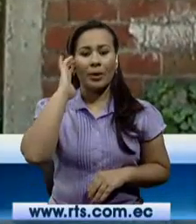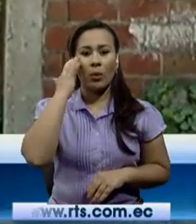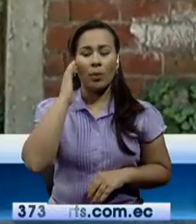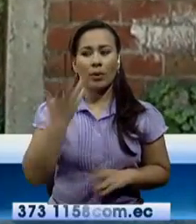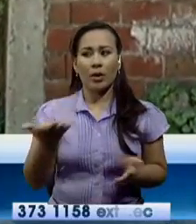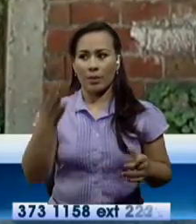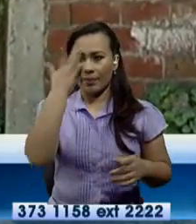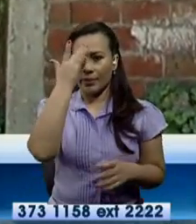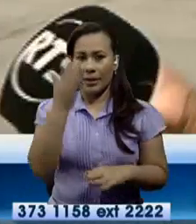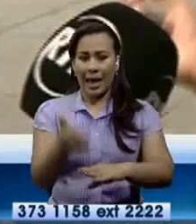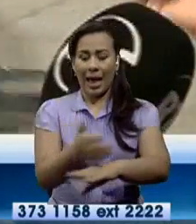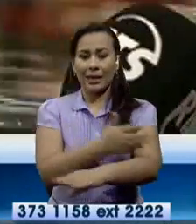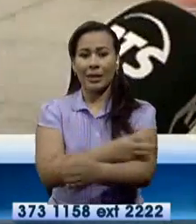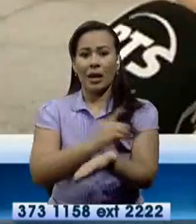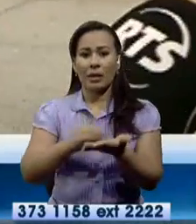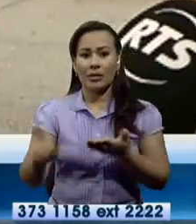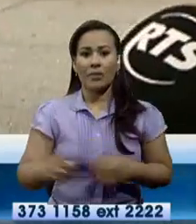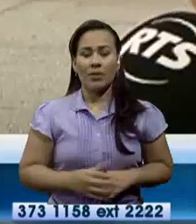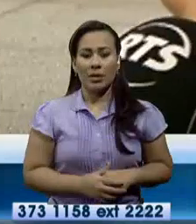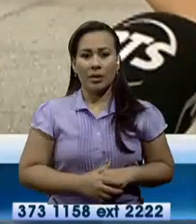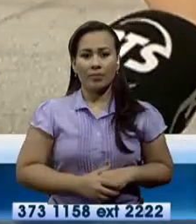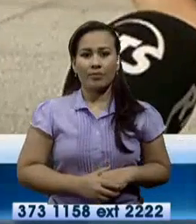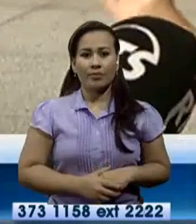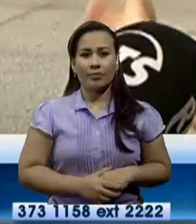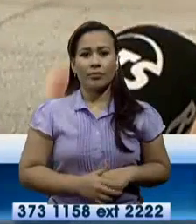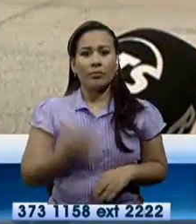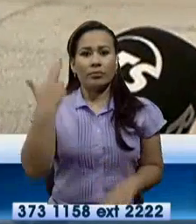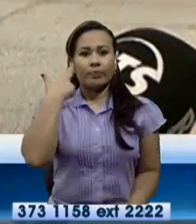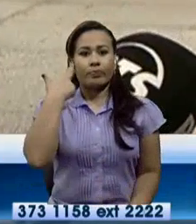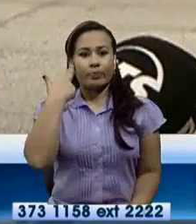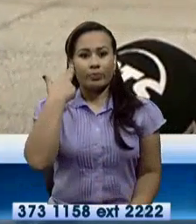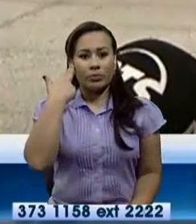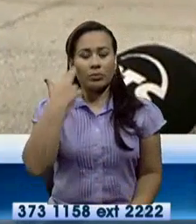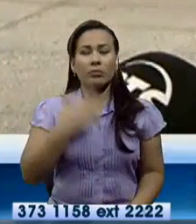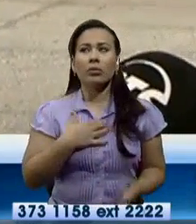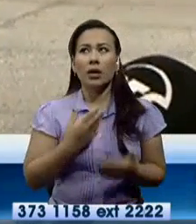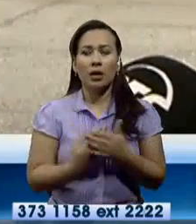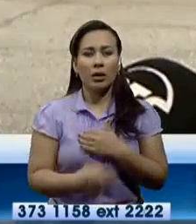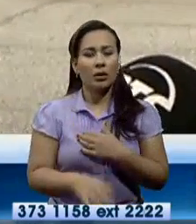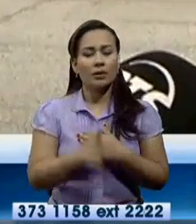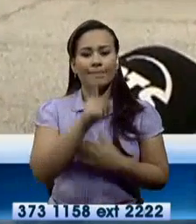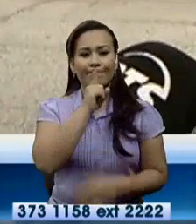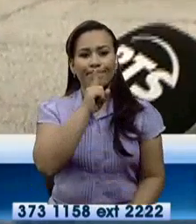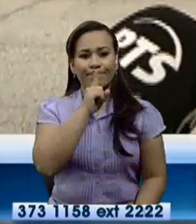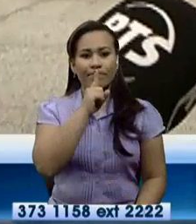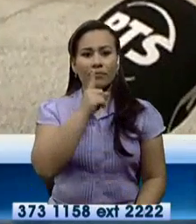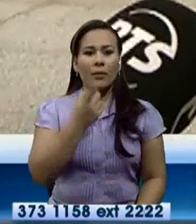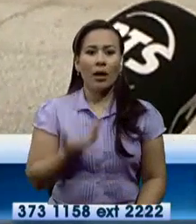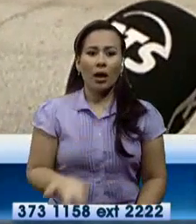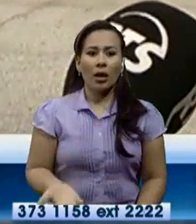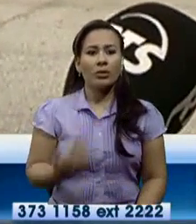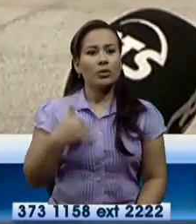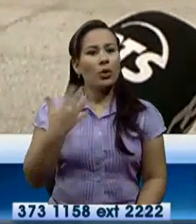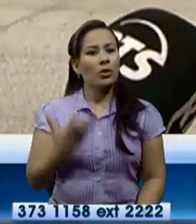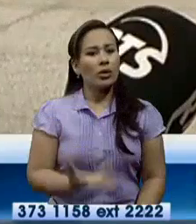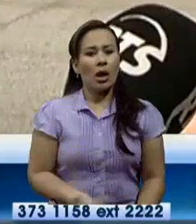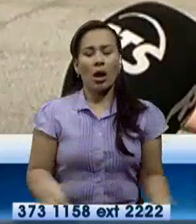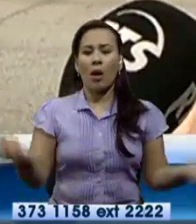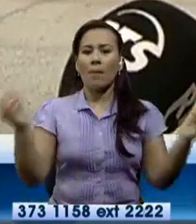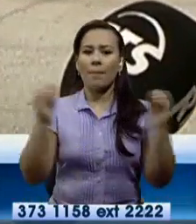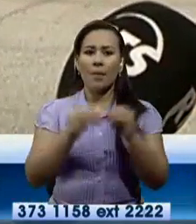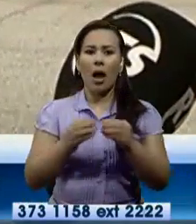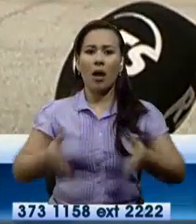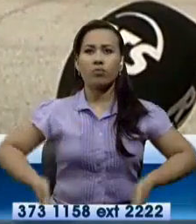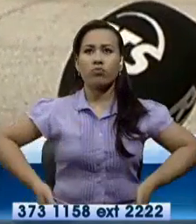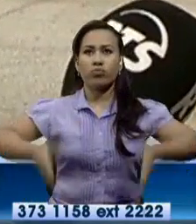porque la semana pasada mi hijo también me lo encañonaron aquí unos delincuentes y pedimos que por favor nos hagan el VPC que nos